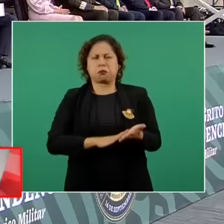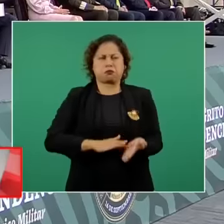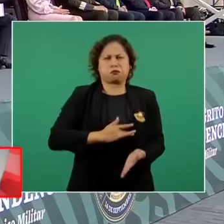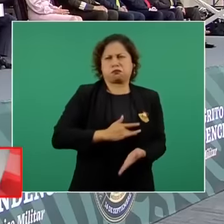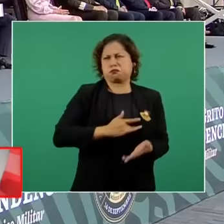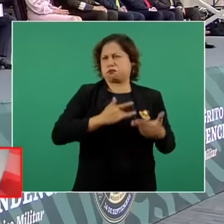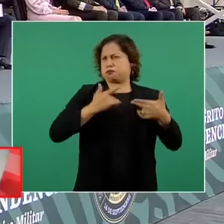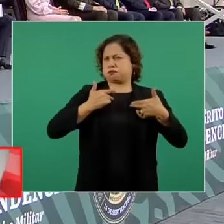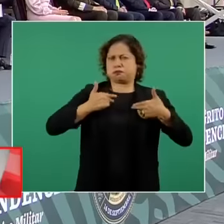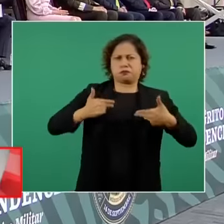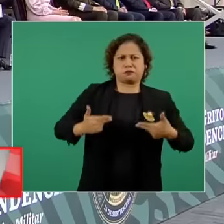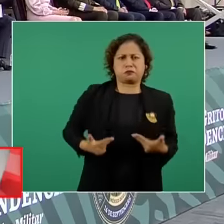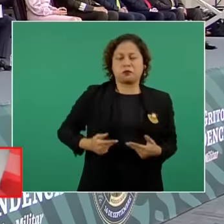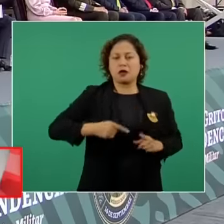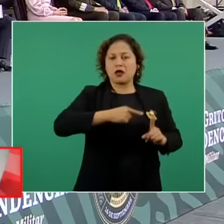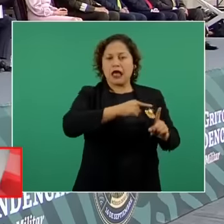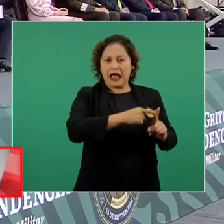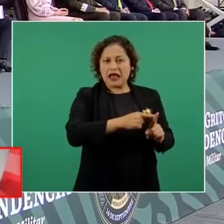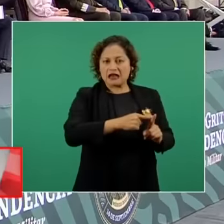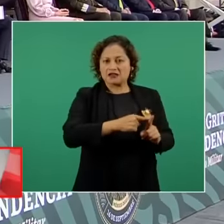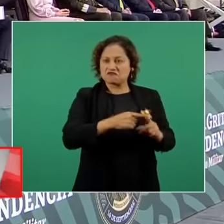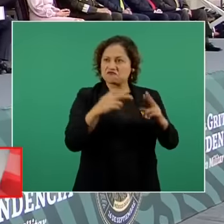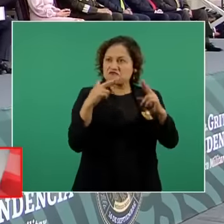un auténtico cristiano.